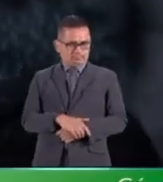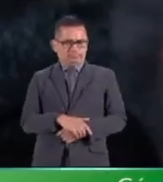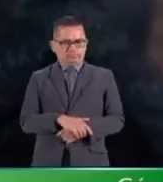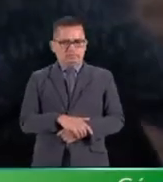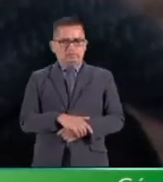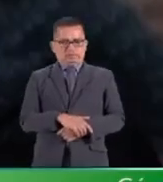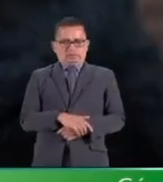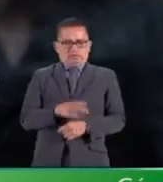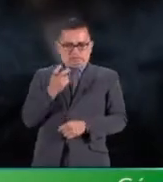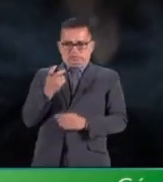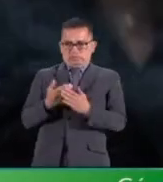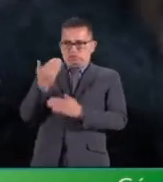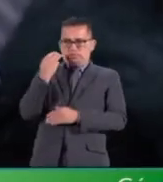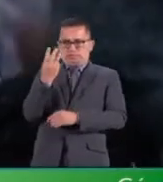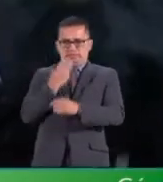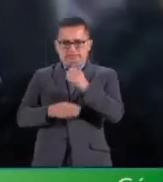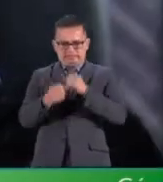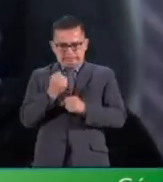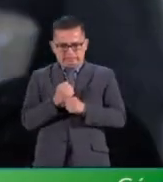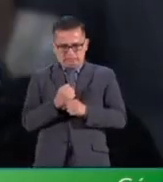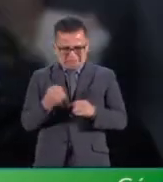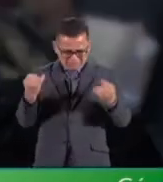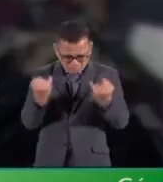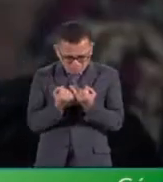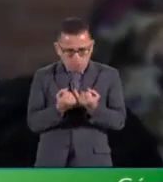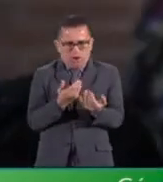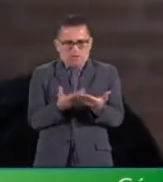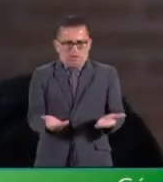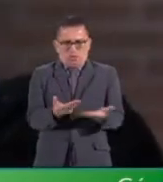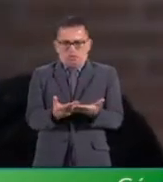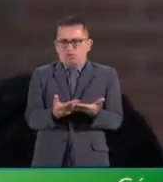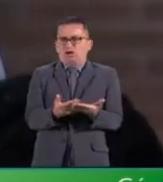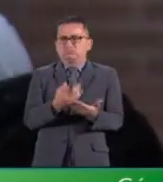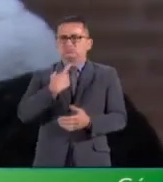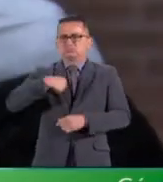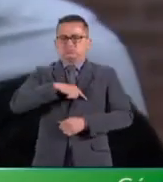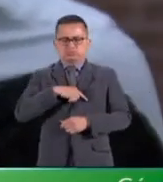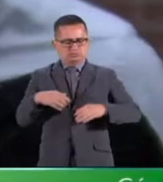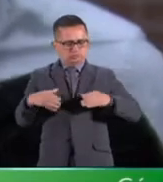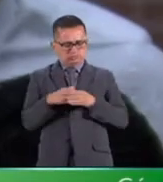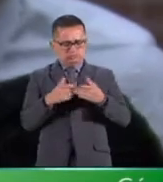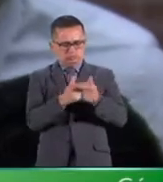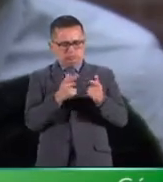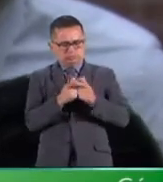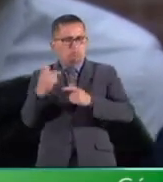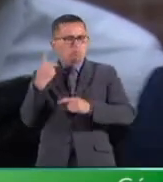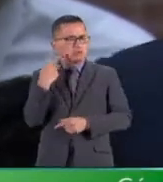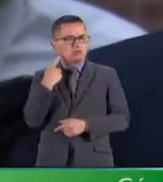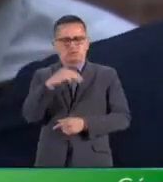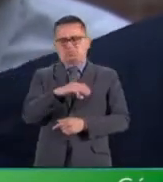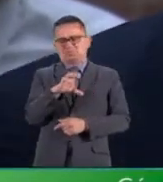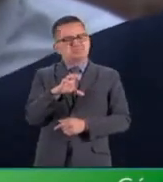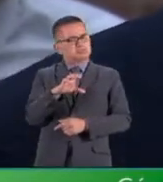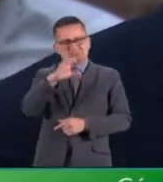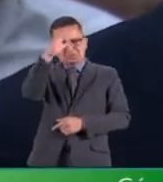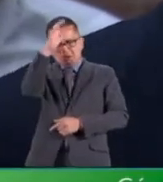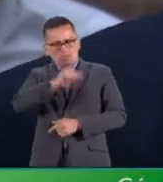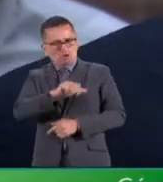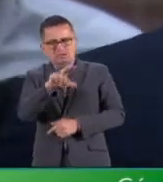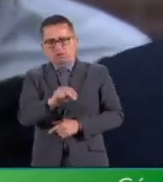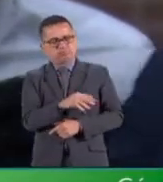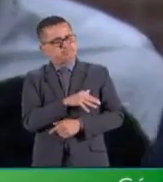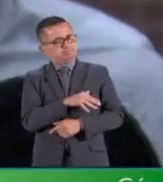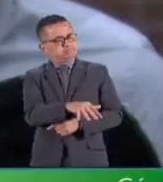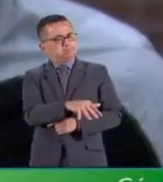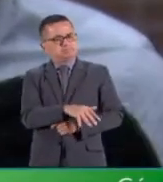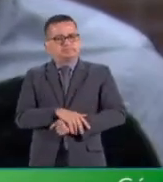ahora, Movimiento Ciudadano fue la única fuerza política en oponerse. Y en cambio pusimos al frente de la